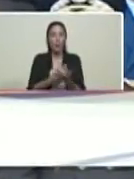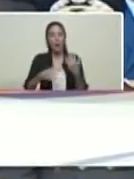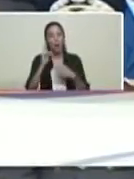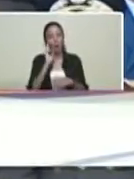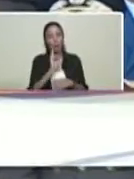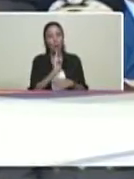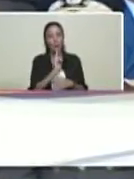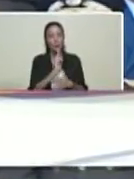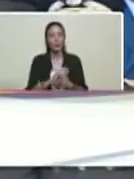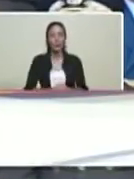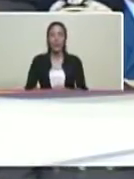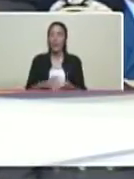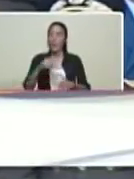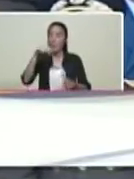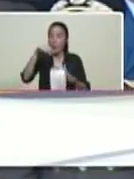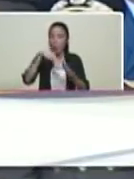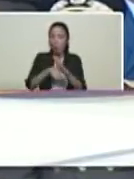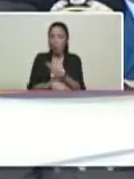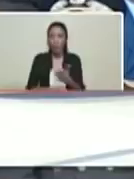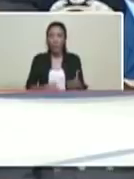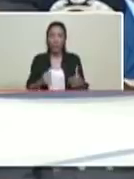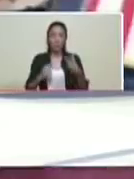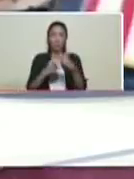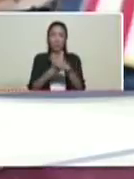profundamente anticolonialista